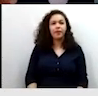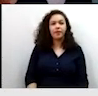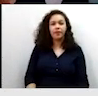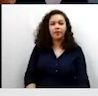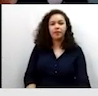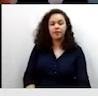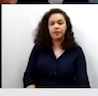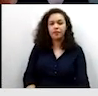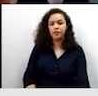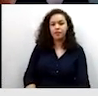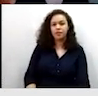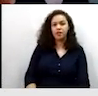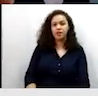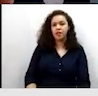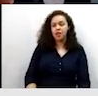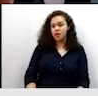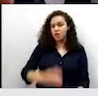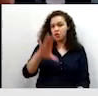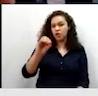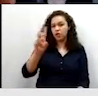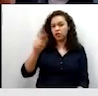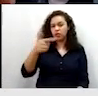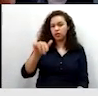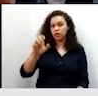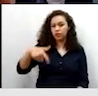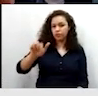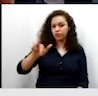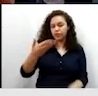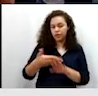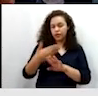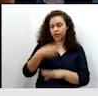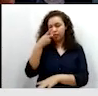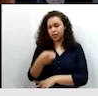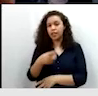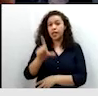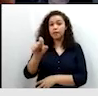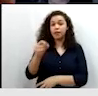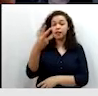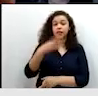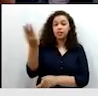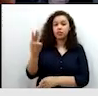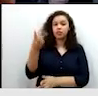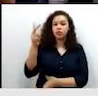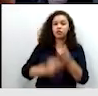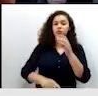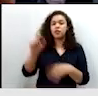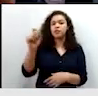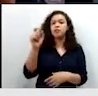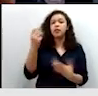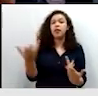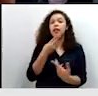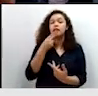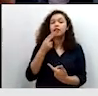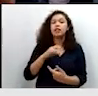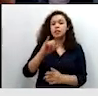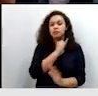El código QR, pues es lo que ya les había comentado. A partir del 23 de noviembre de 2020 se implementó el sistema de identificación en